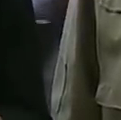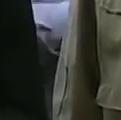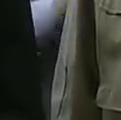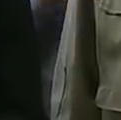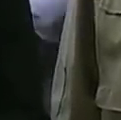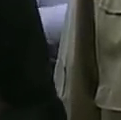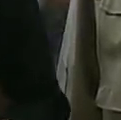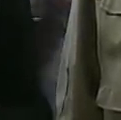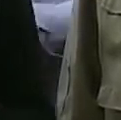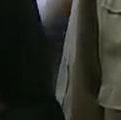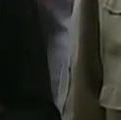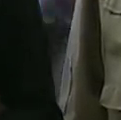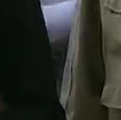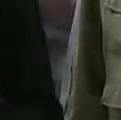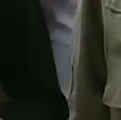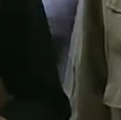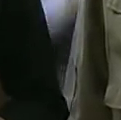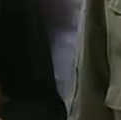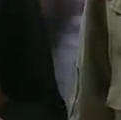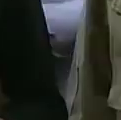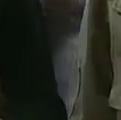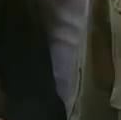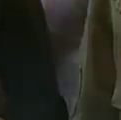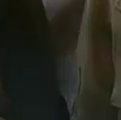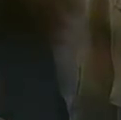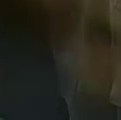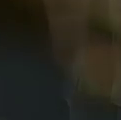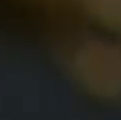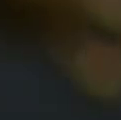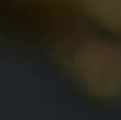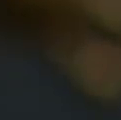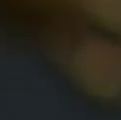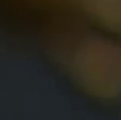información, le volvemos en contacto con Iván. Gracias,